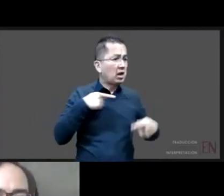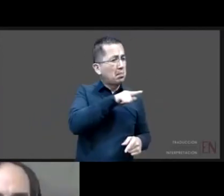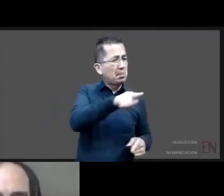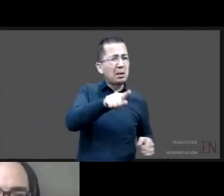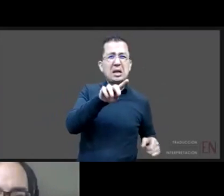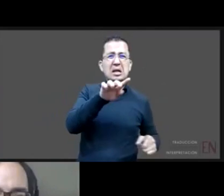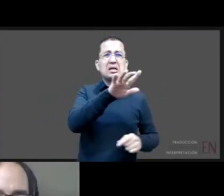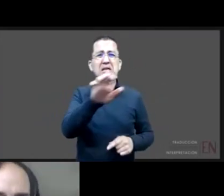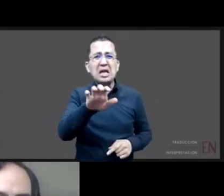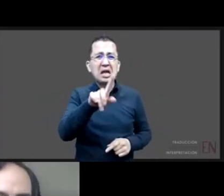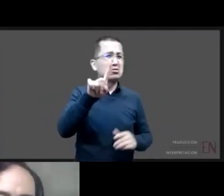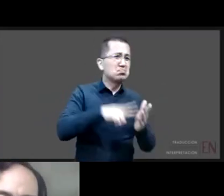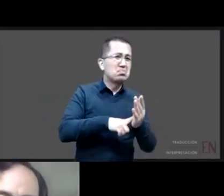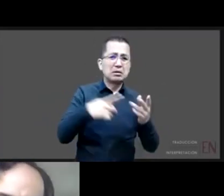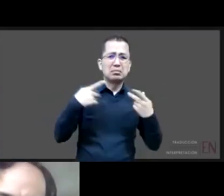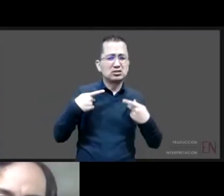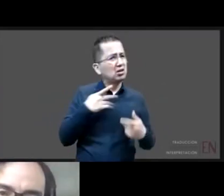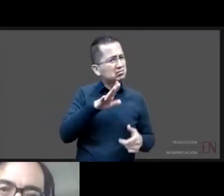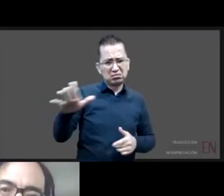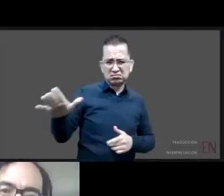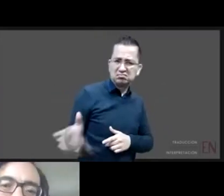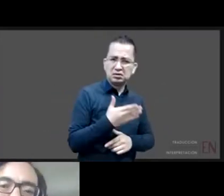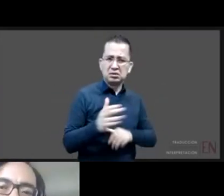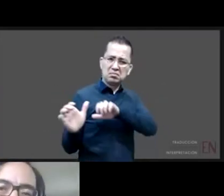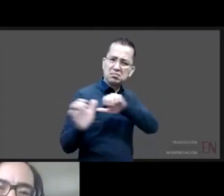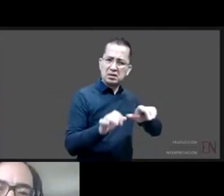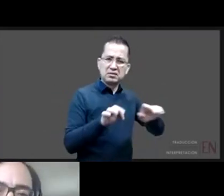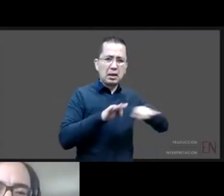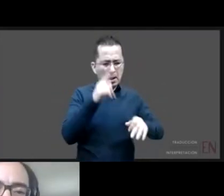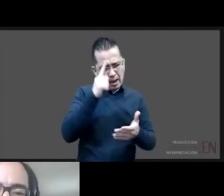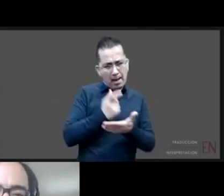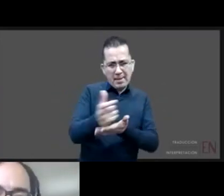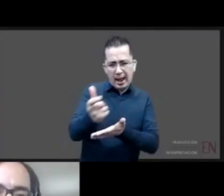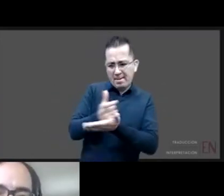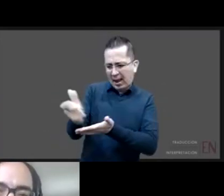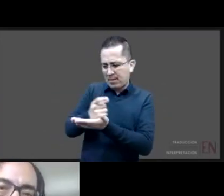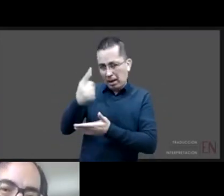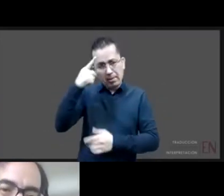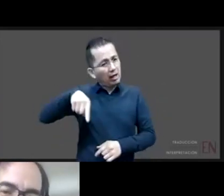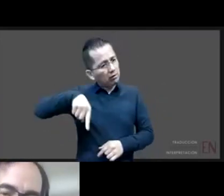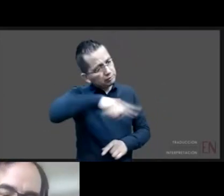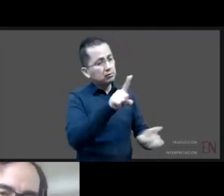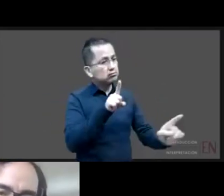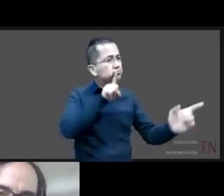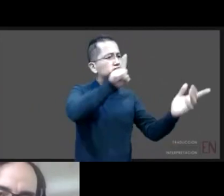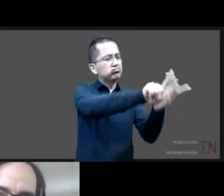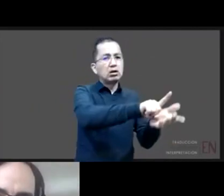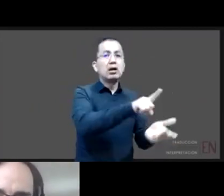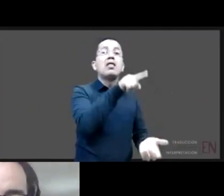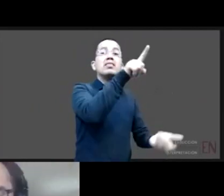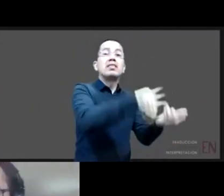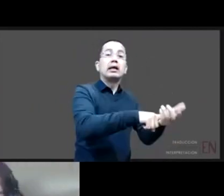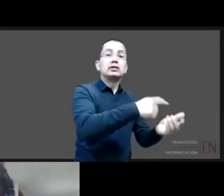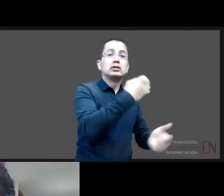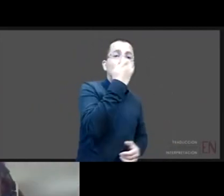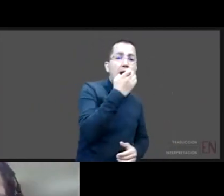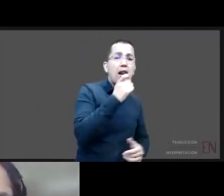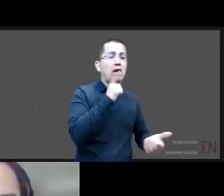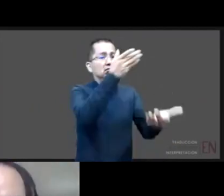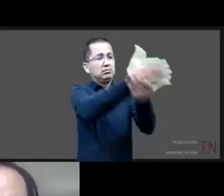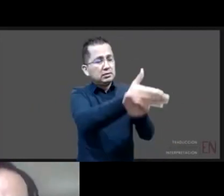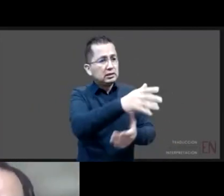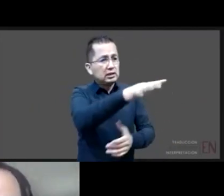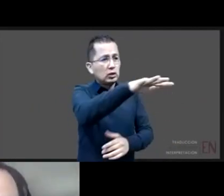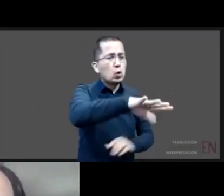capacitadas específicamente para hacer acompañamiento en comunidades y escuelas en los procesos que hay que adelantar ahora